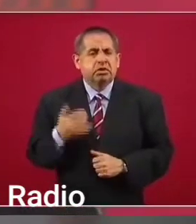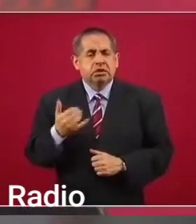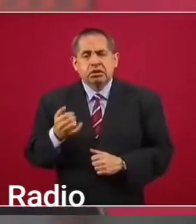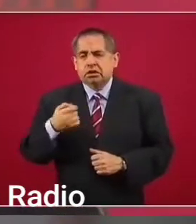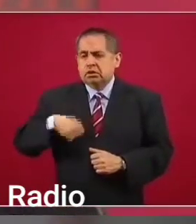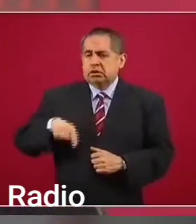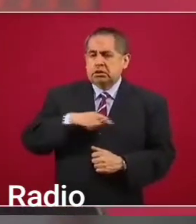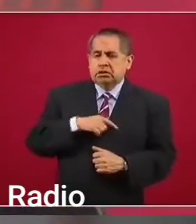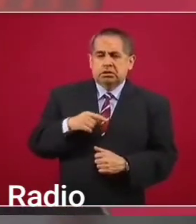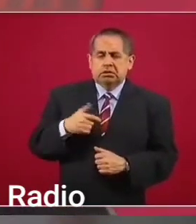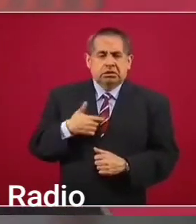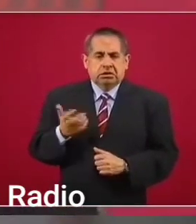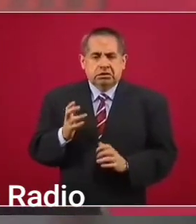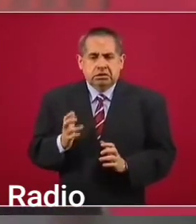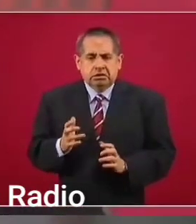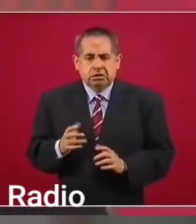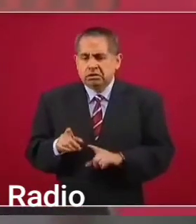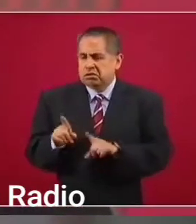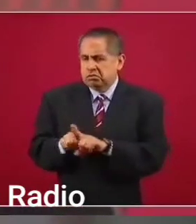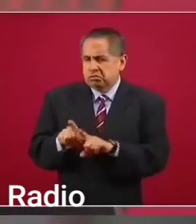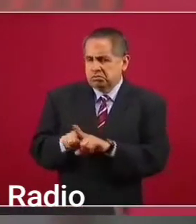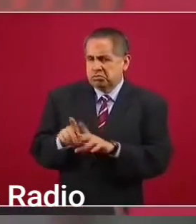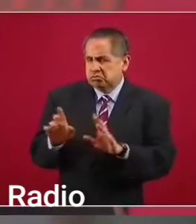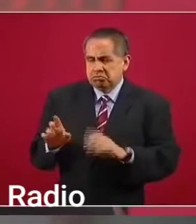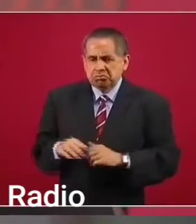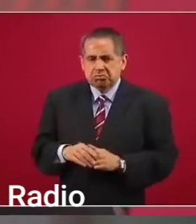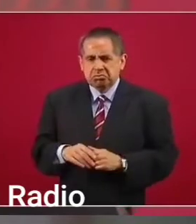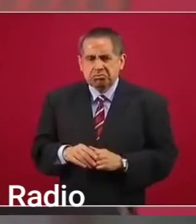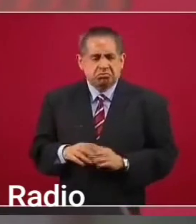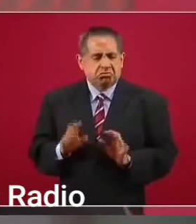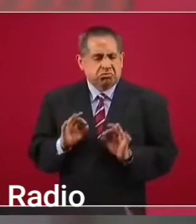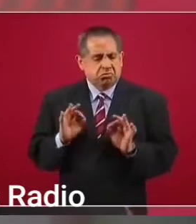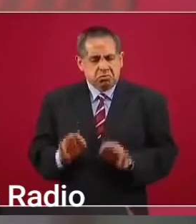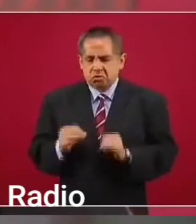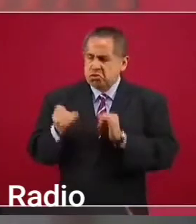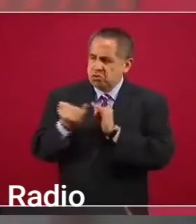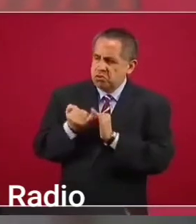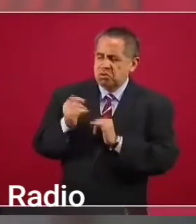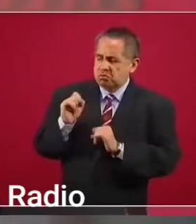nosotros hicimos lo mismo, lo propio.